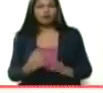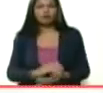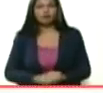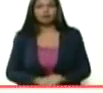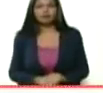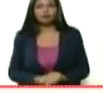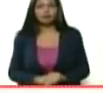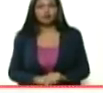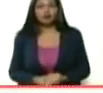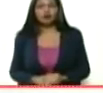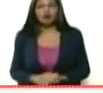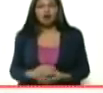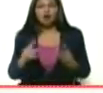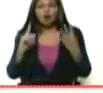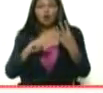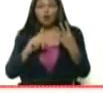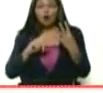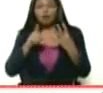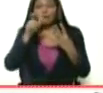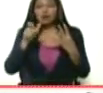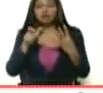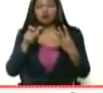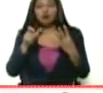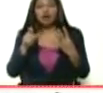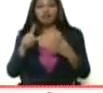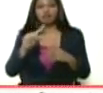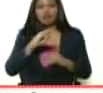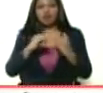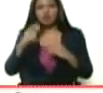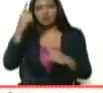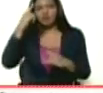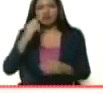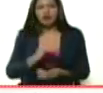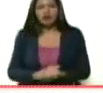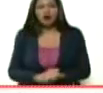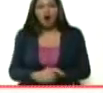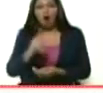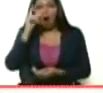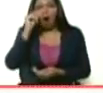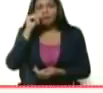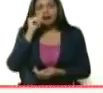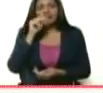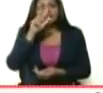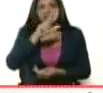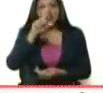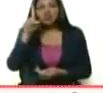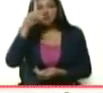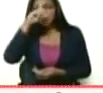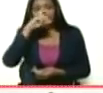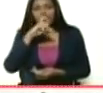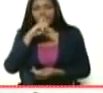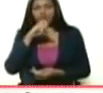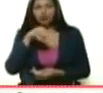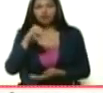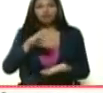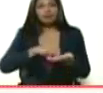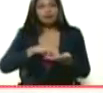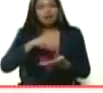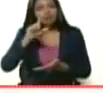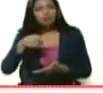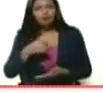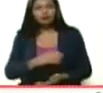El cuarto y último caso de las últimas 24 horas es un masculino de 31 años, del estado Miranda